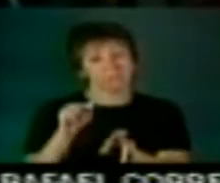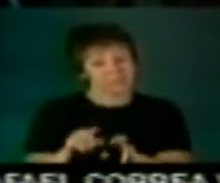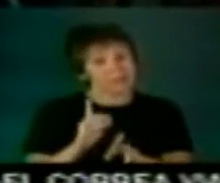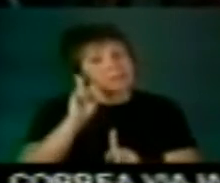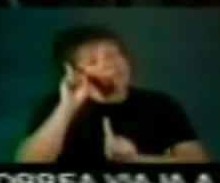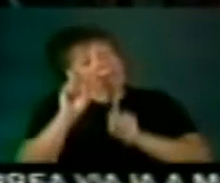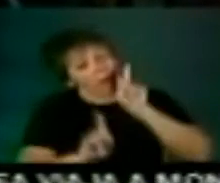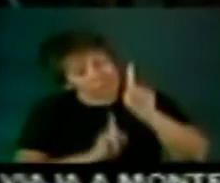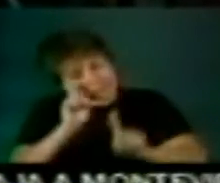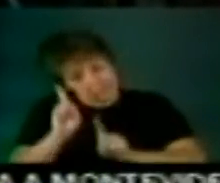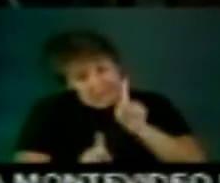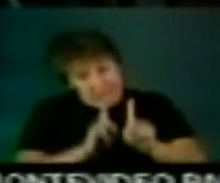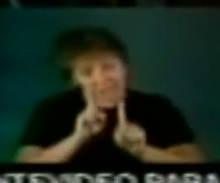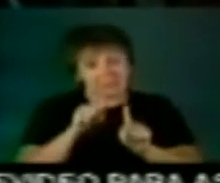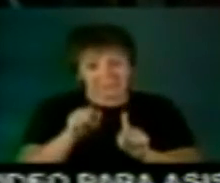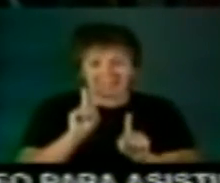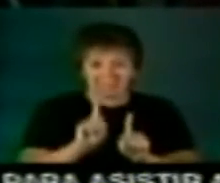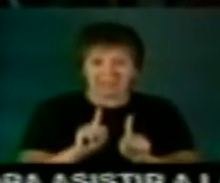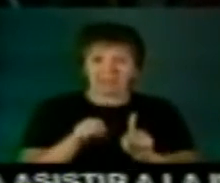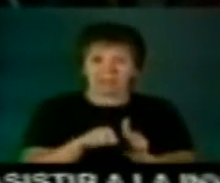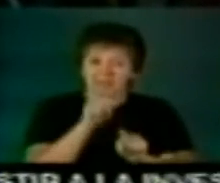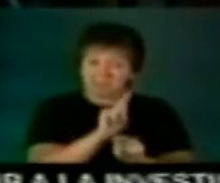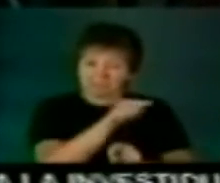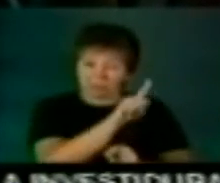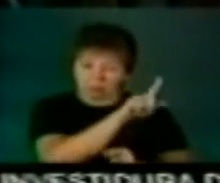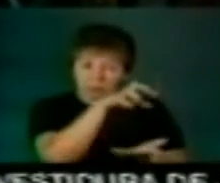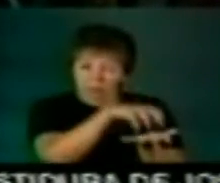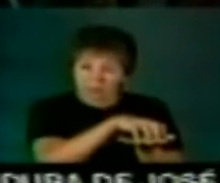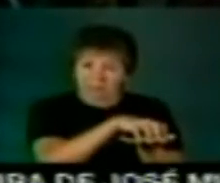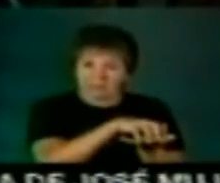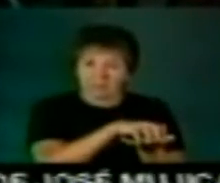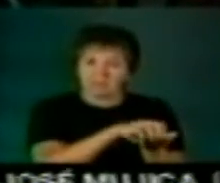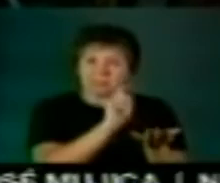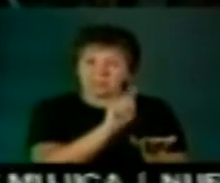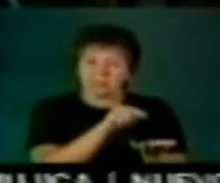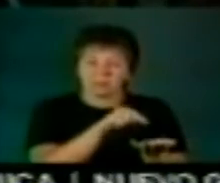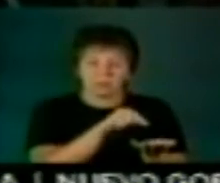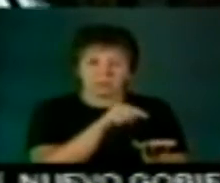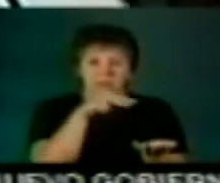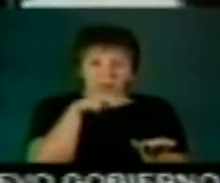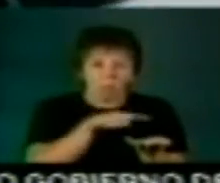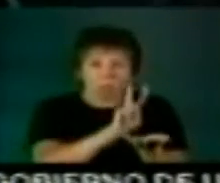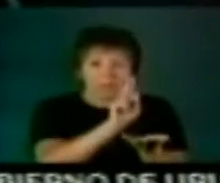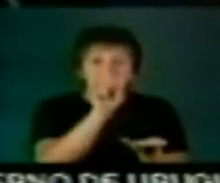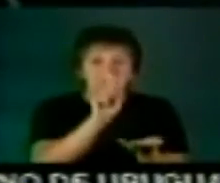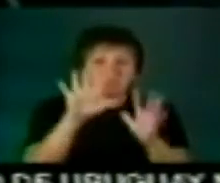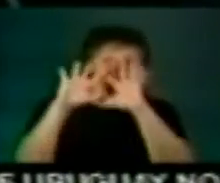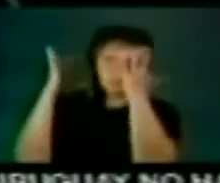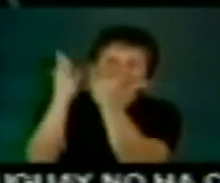menudo es protagonizado por unidades de tamaño continental.